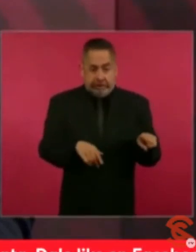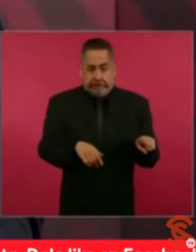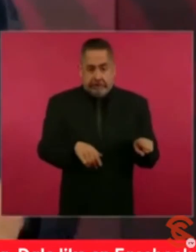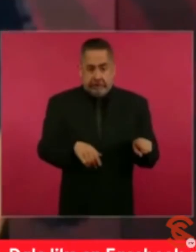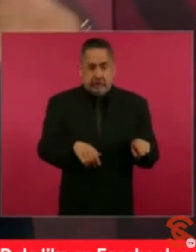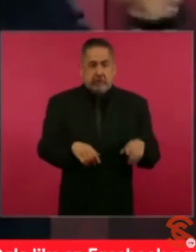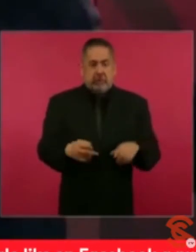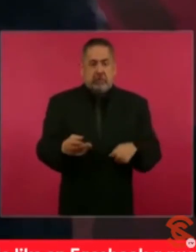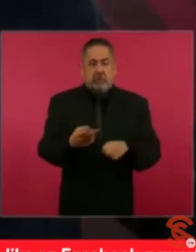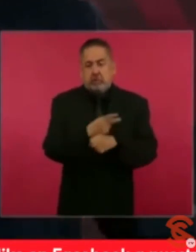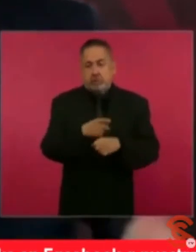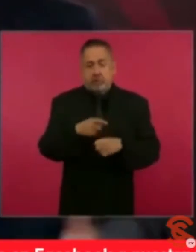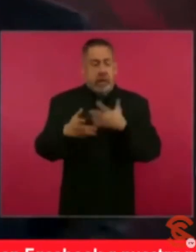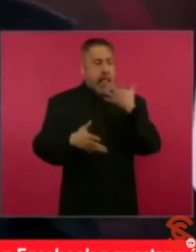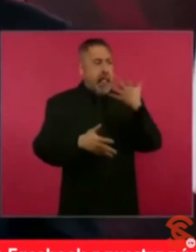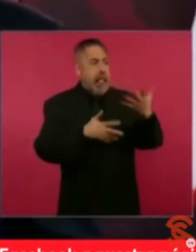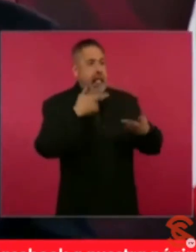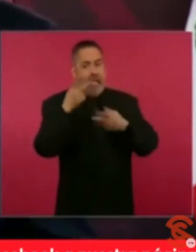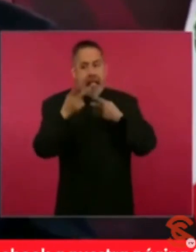pues es un escándalo.